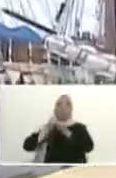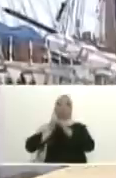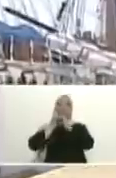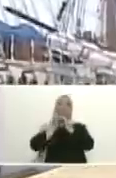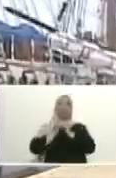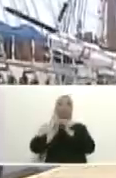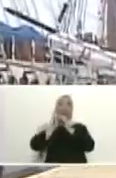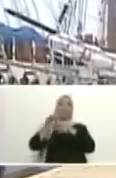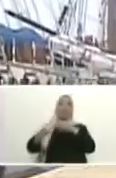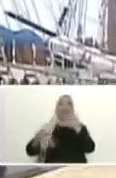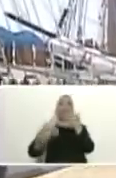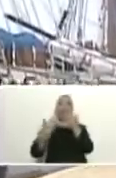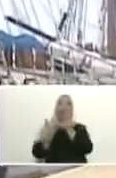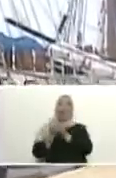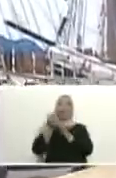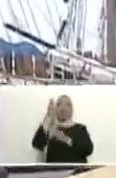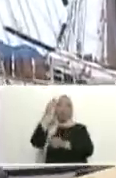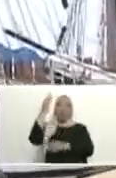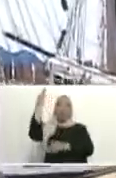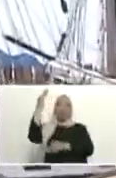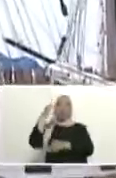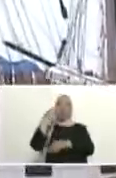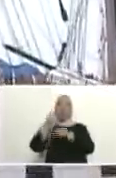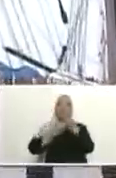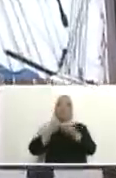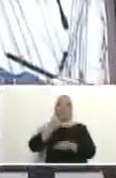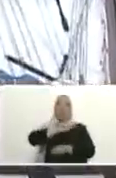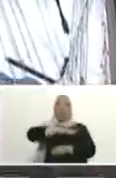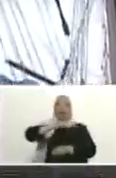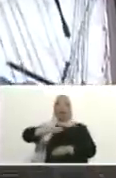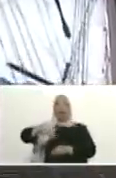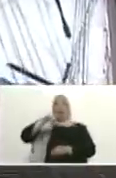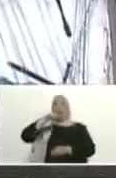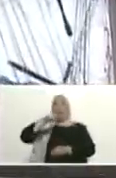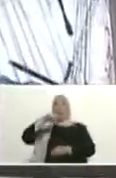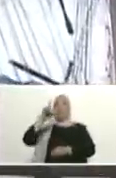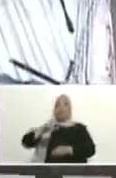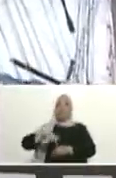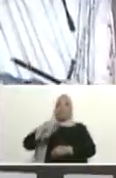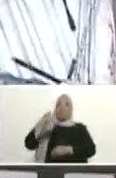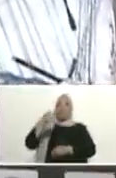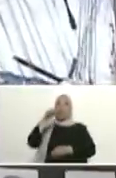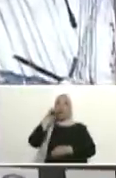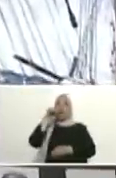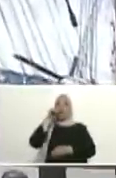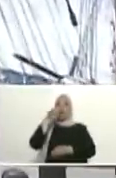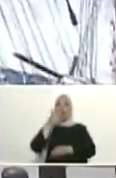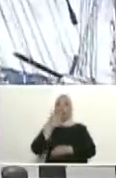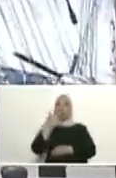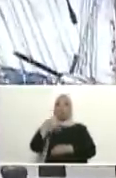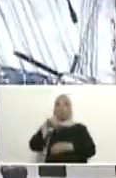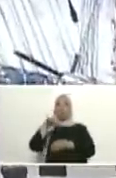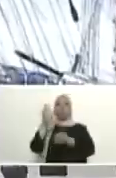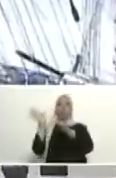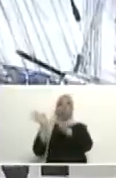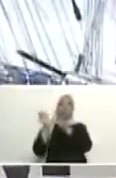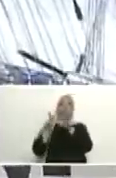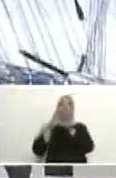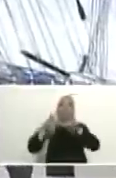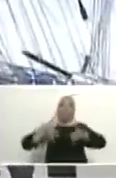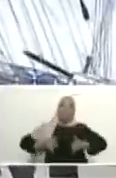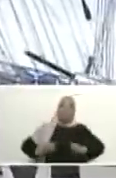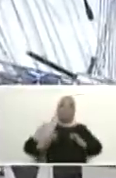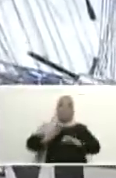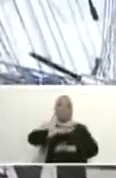ti, que creaste las aguas y el mar, hasta tu Hijo Jesucristo, que dominó y calmó la tempestad e